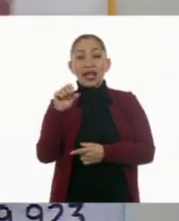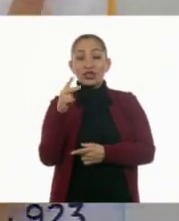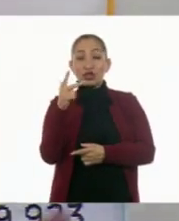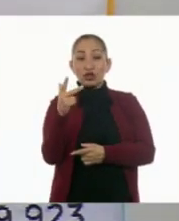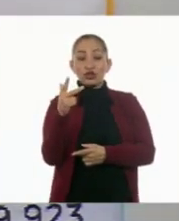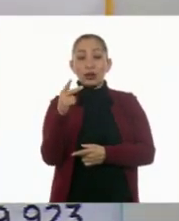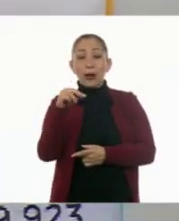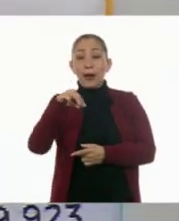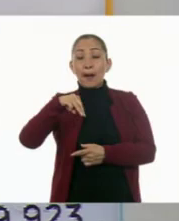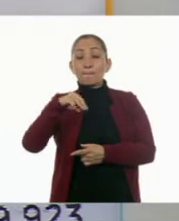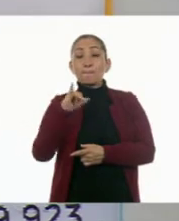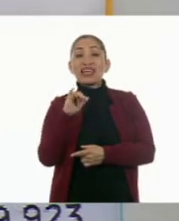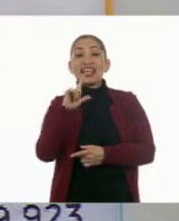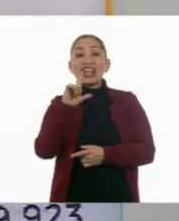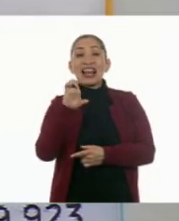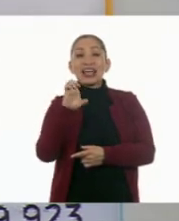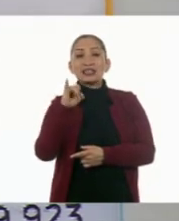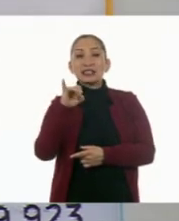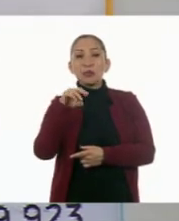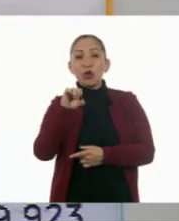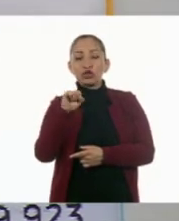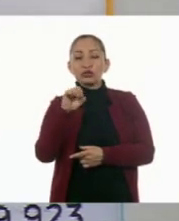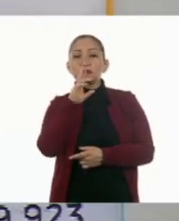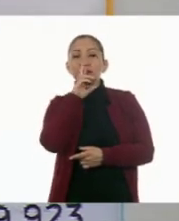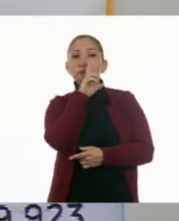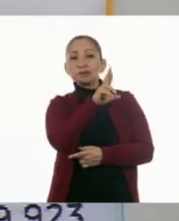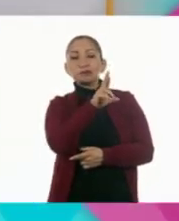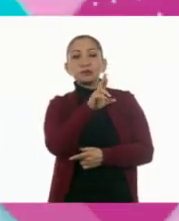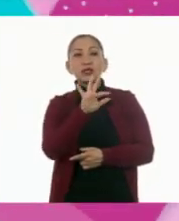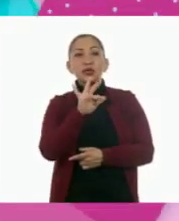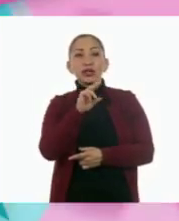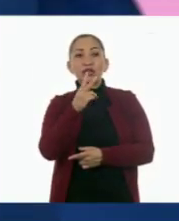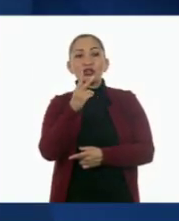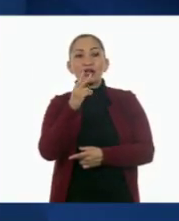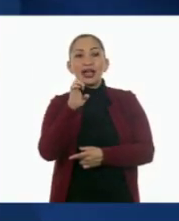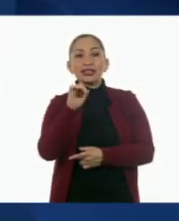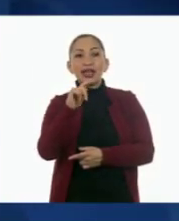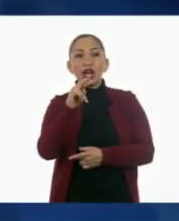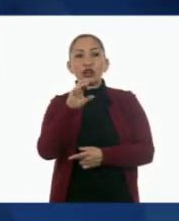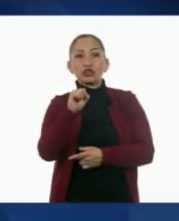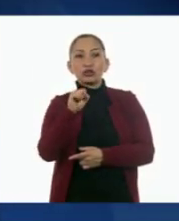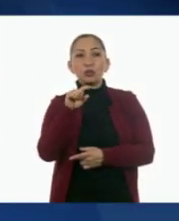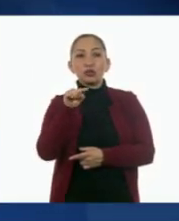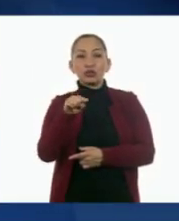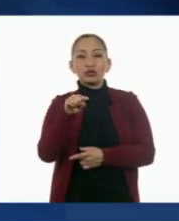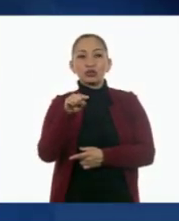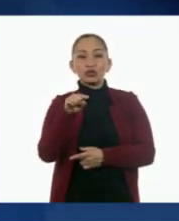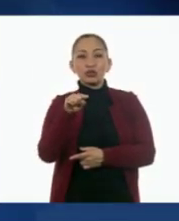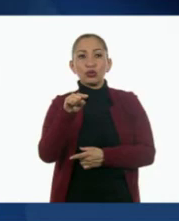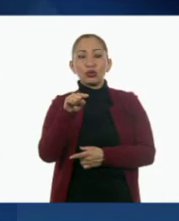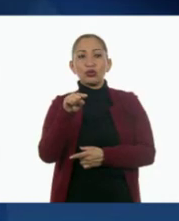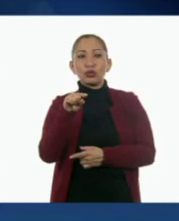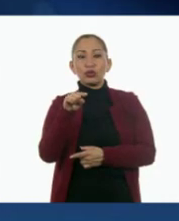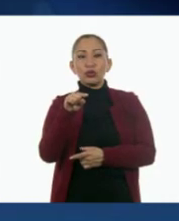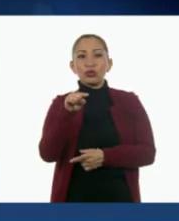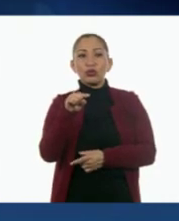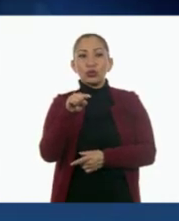328 milésimos, será igual que 52 enteros,